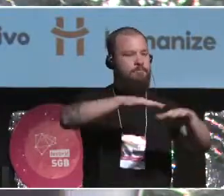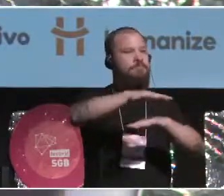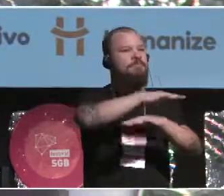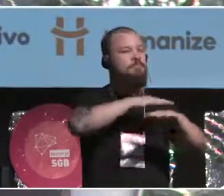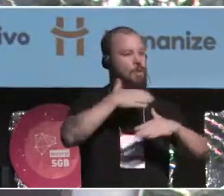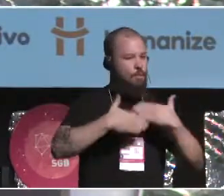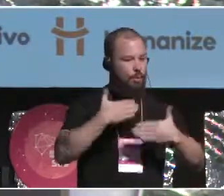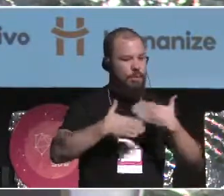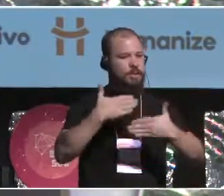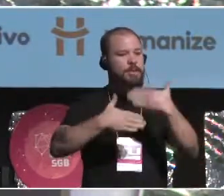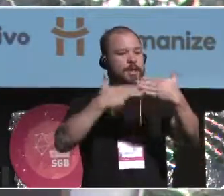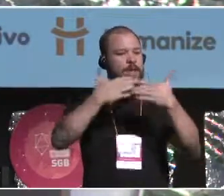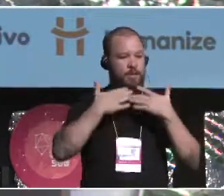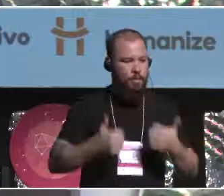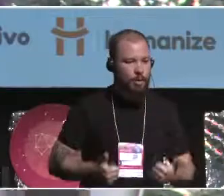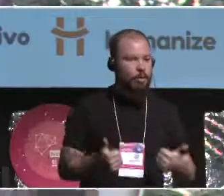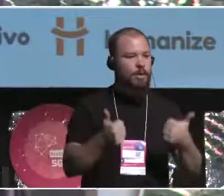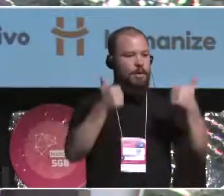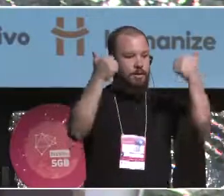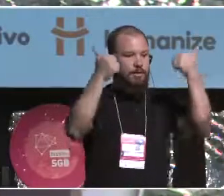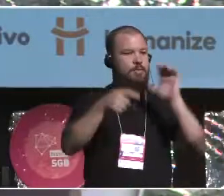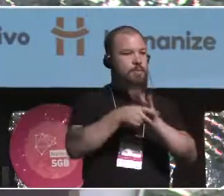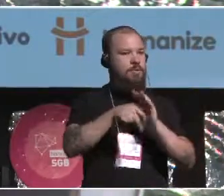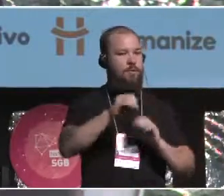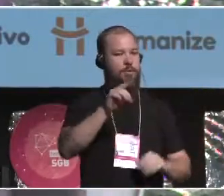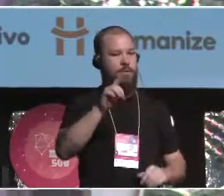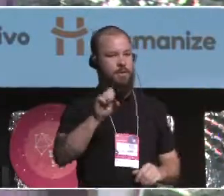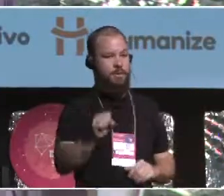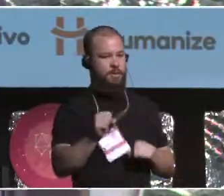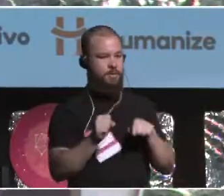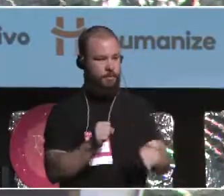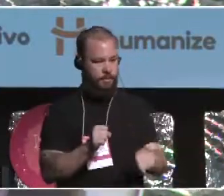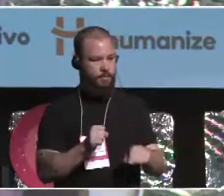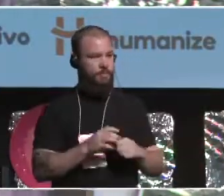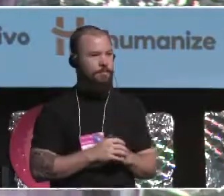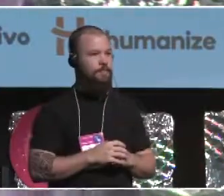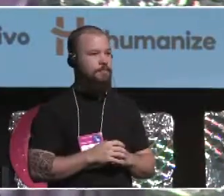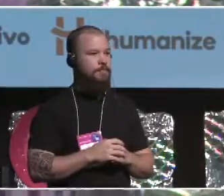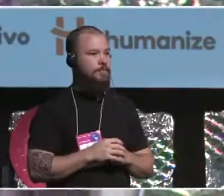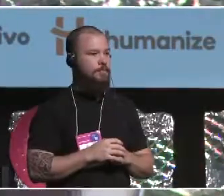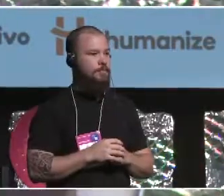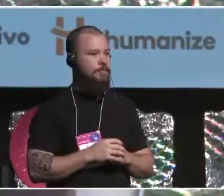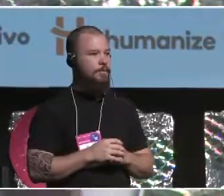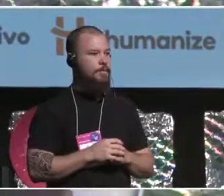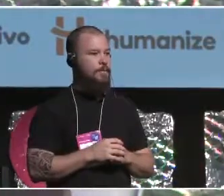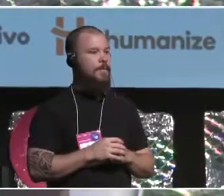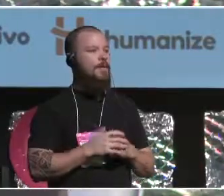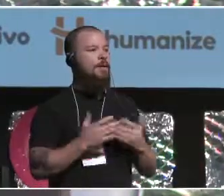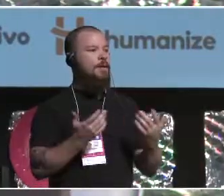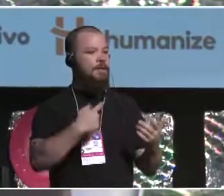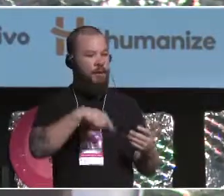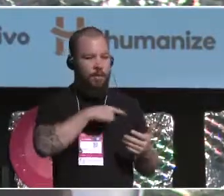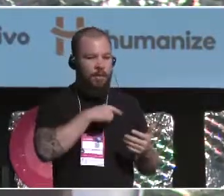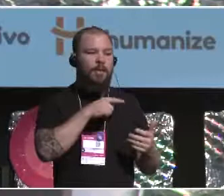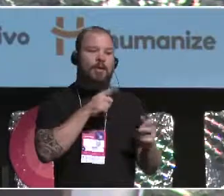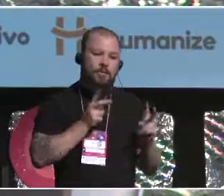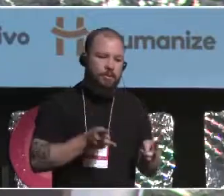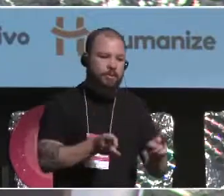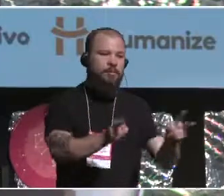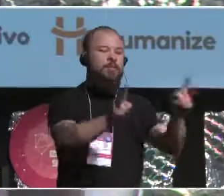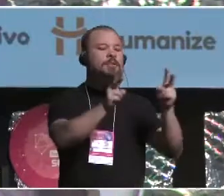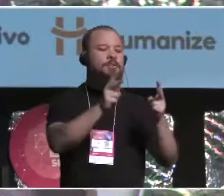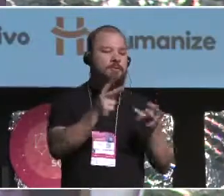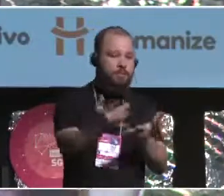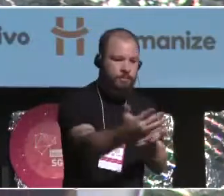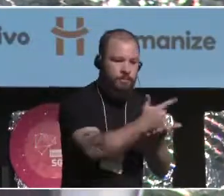es la implementación de los ODS. No sacamos nada con medir y seguir buscando datos y empezar a trabajar con más